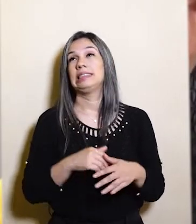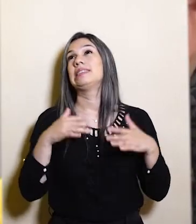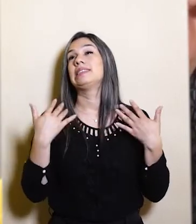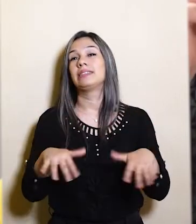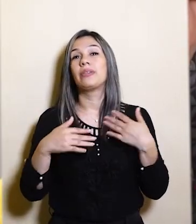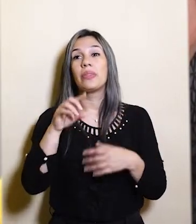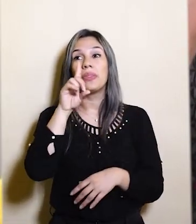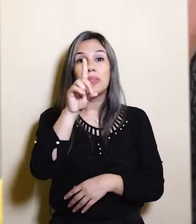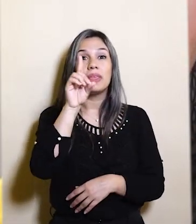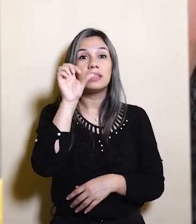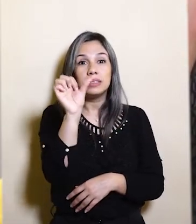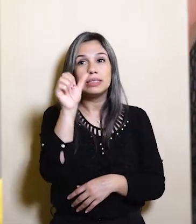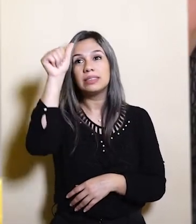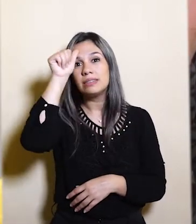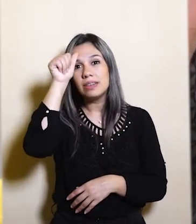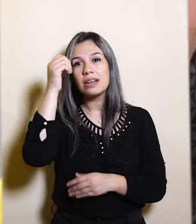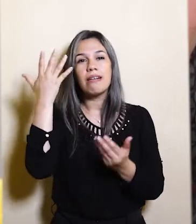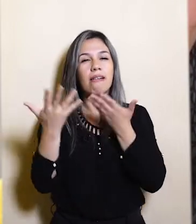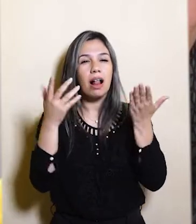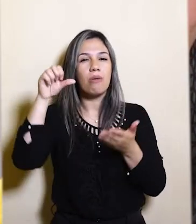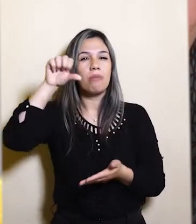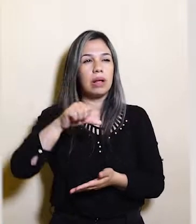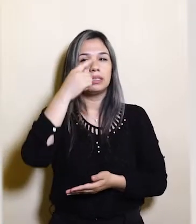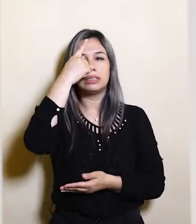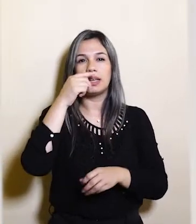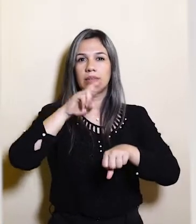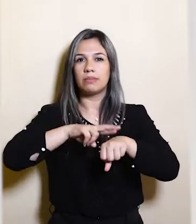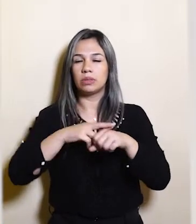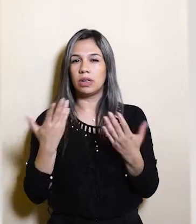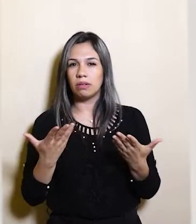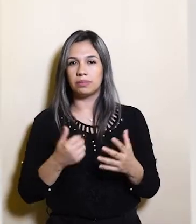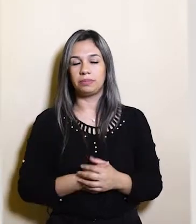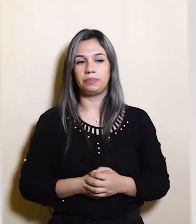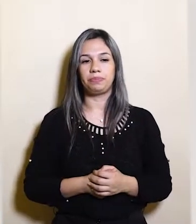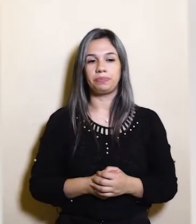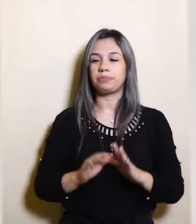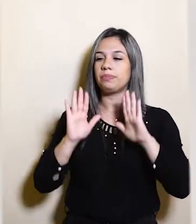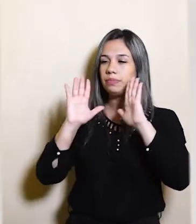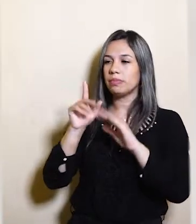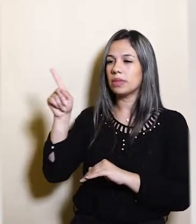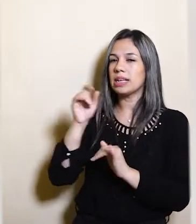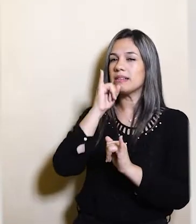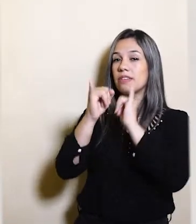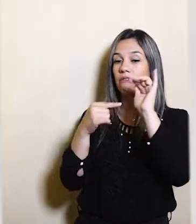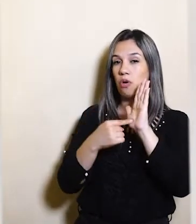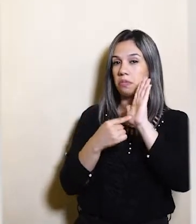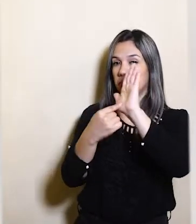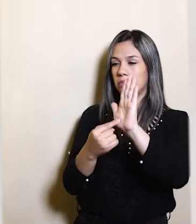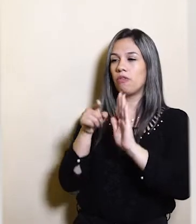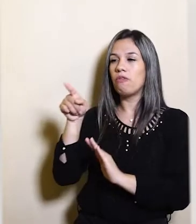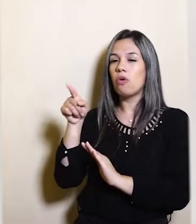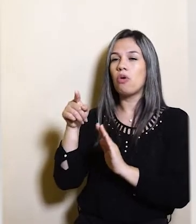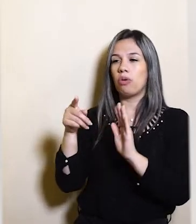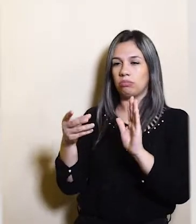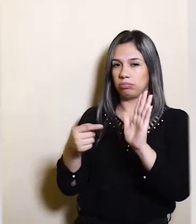muy desgarrador de que algo está mal y algo no está funcionando. Después de este informe, ¿qué le dirías a las autoridades? Con el informe